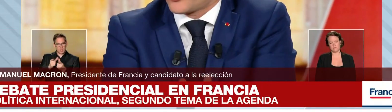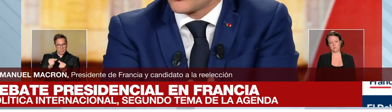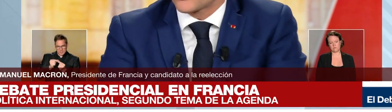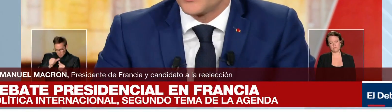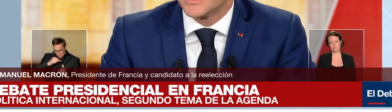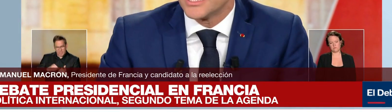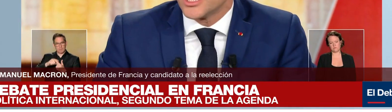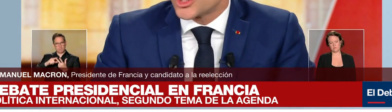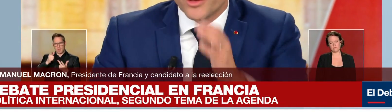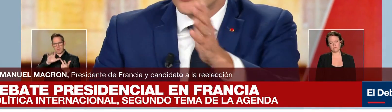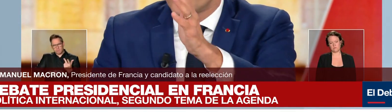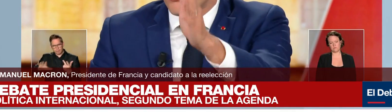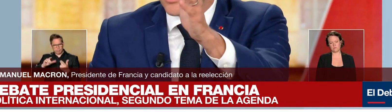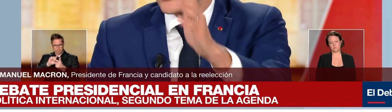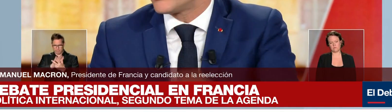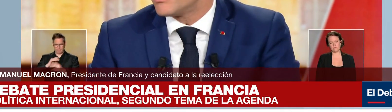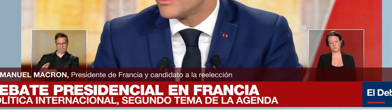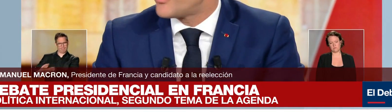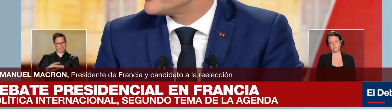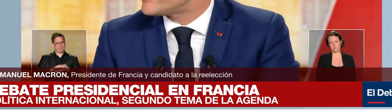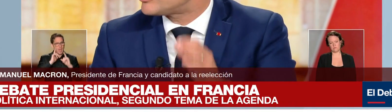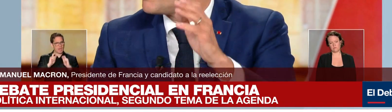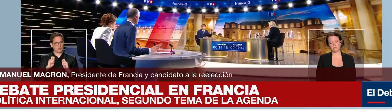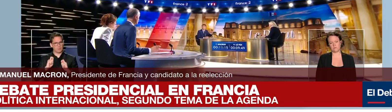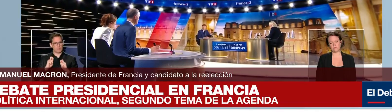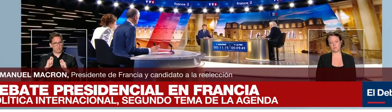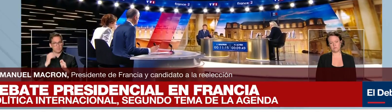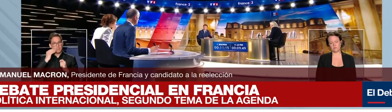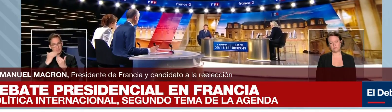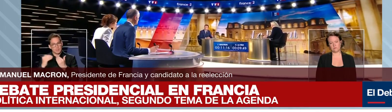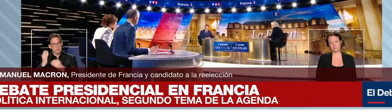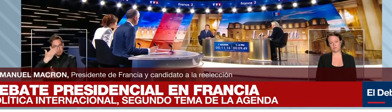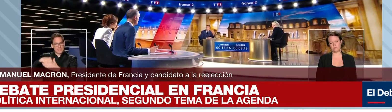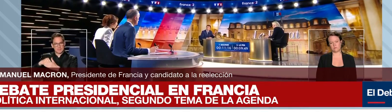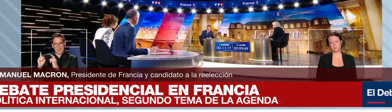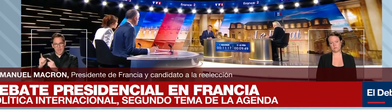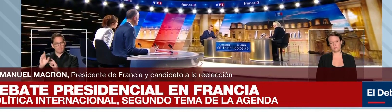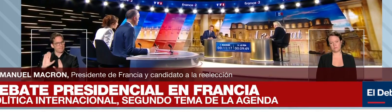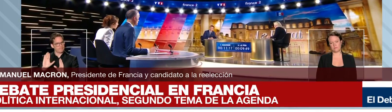que puedan tomar conciencia de que hoy Rusia optó por una vía que es funesta para